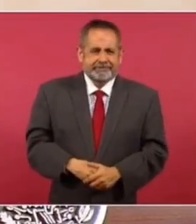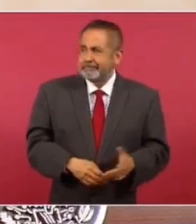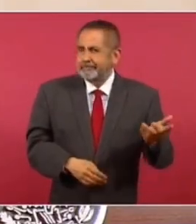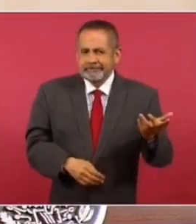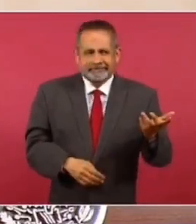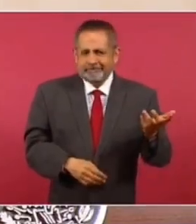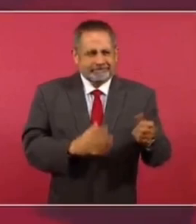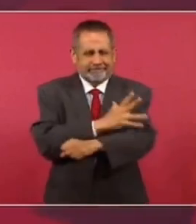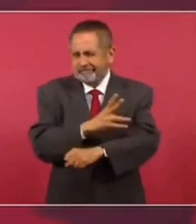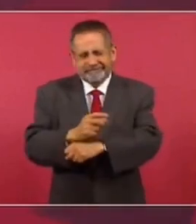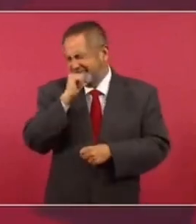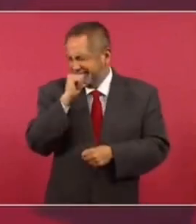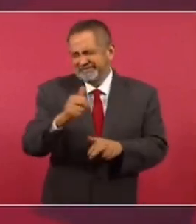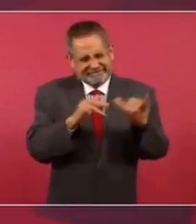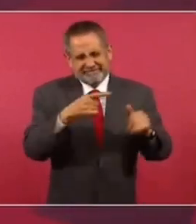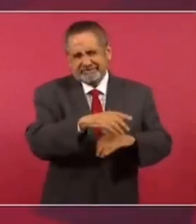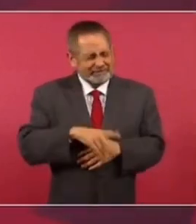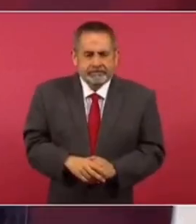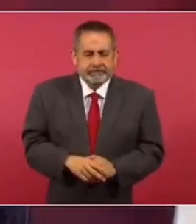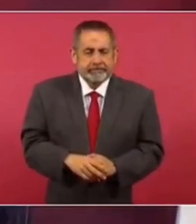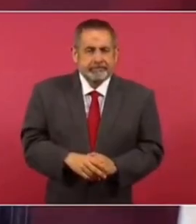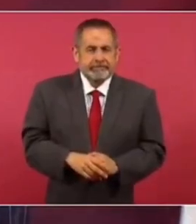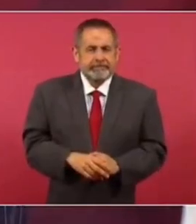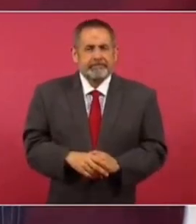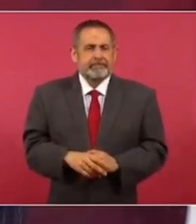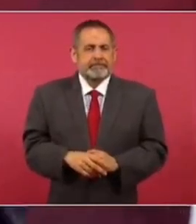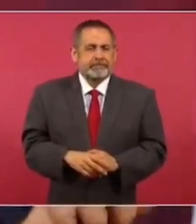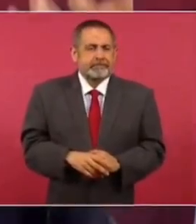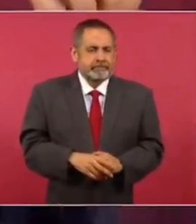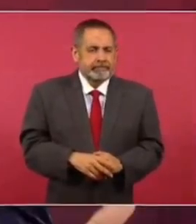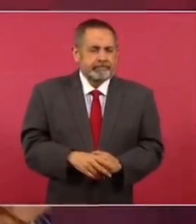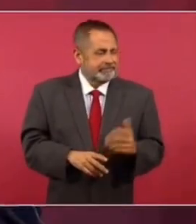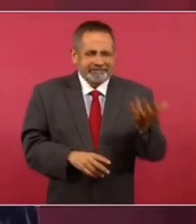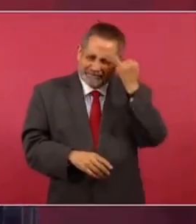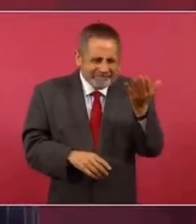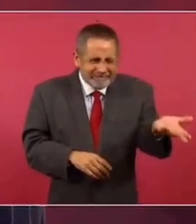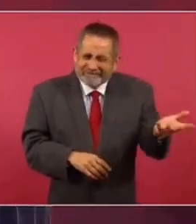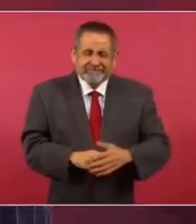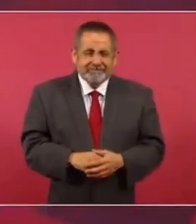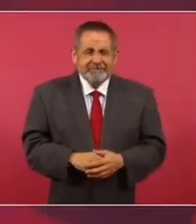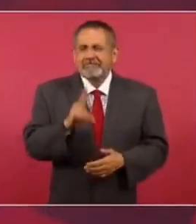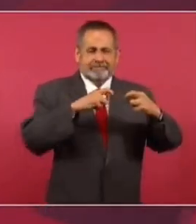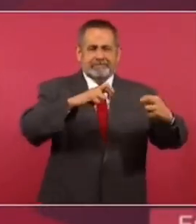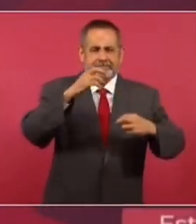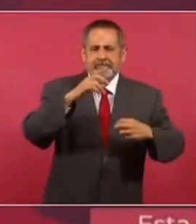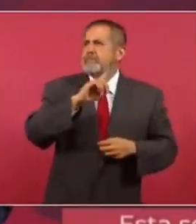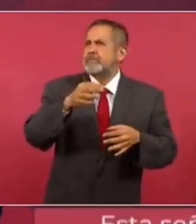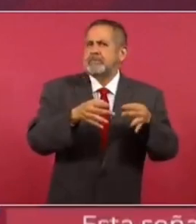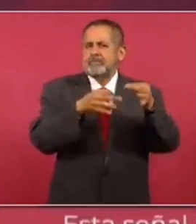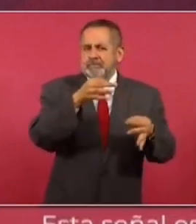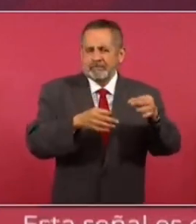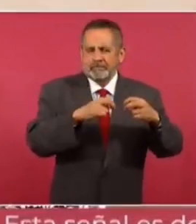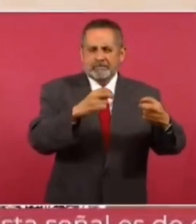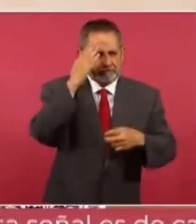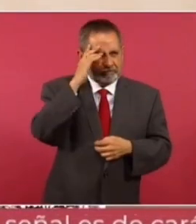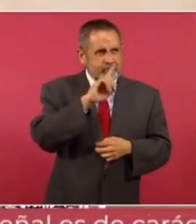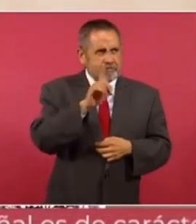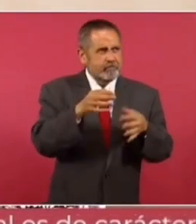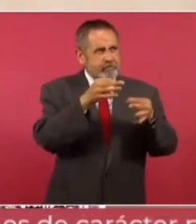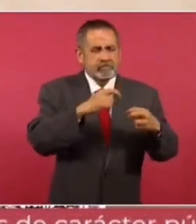acto de deshonestidad, supina. Imagínense, es como el caso de los magistrados del